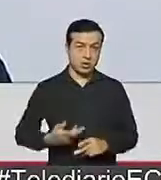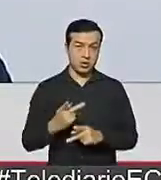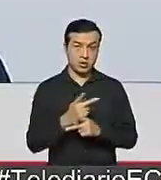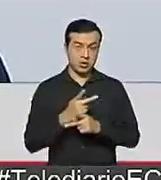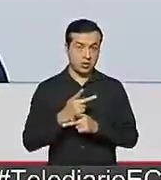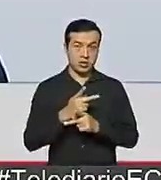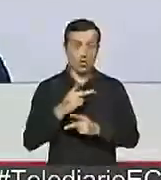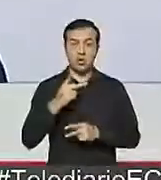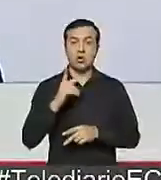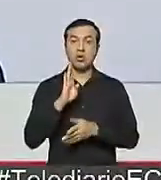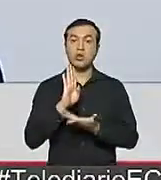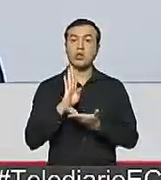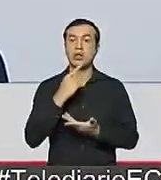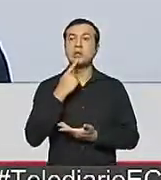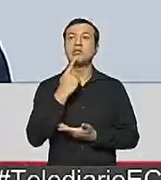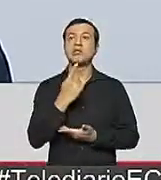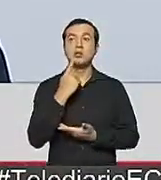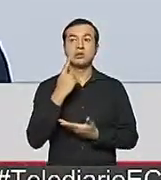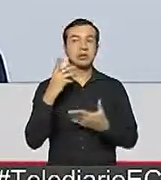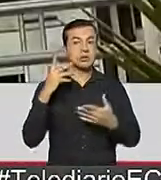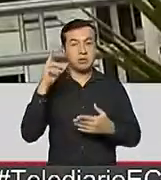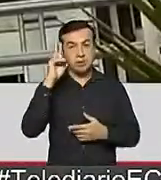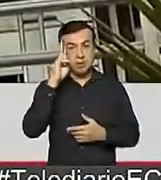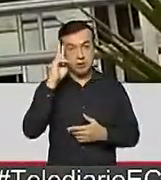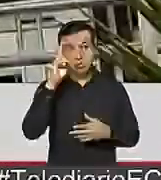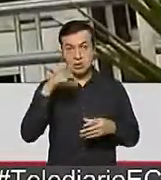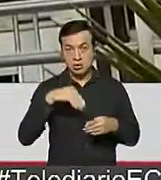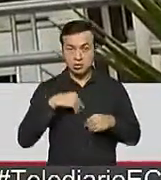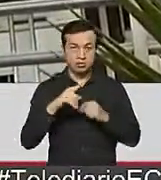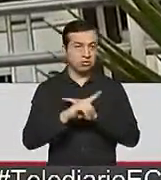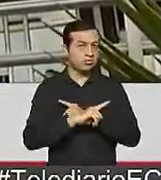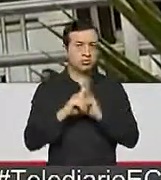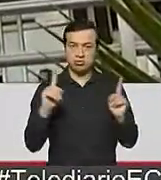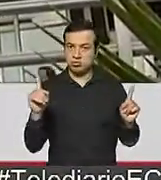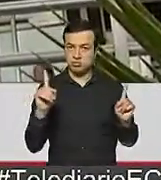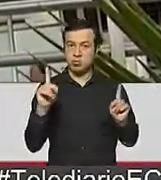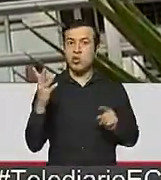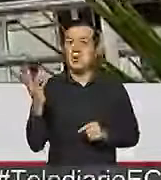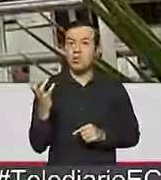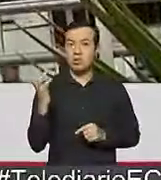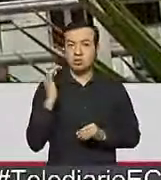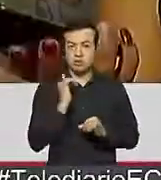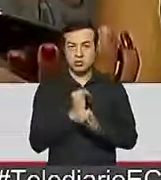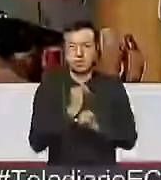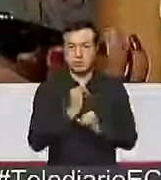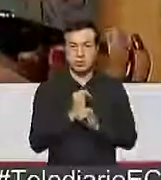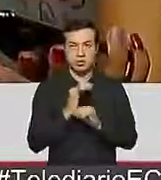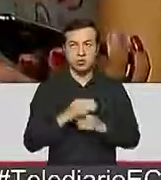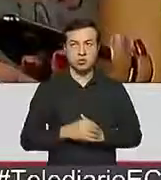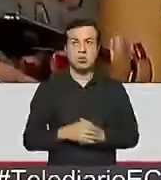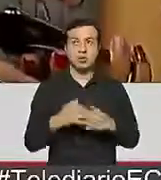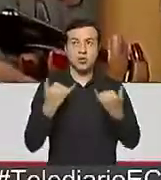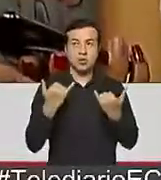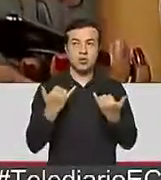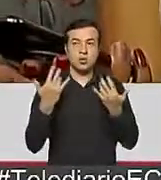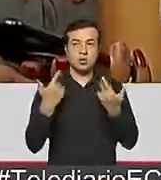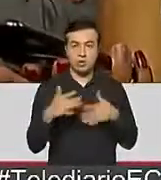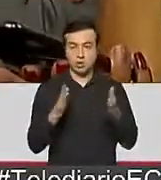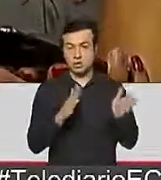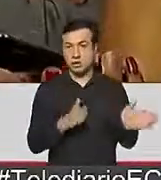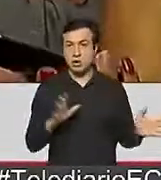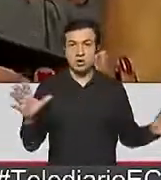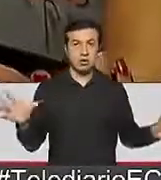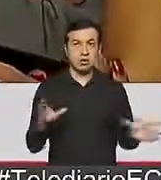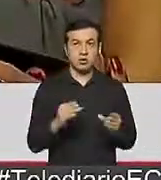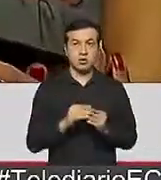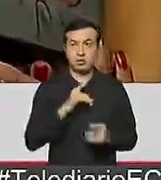IES, Paul Granda, reafirmó que no se tolerará vivezas a costa de los asegurados y jubilados de la institución. Este es el momento que todo lo